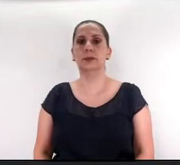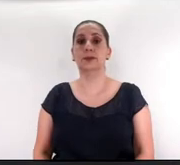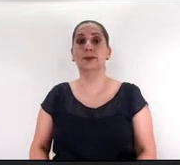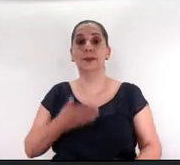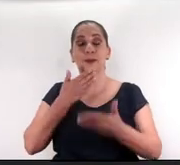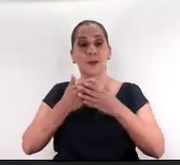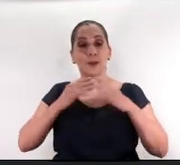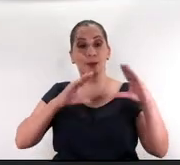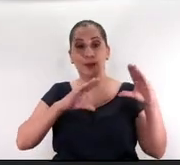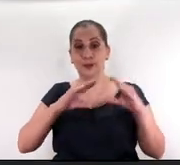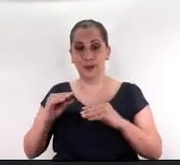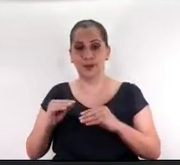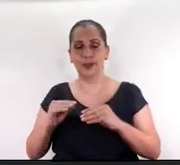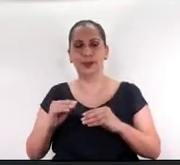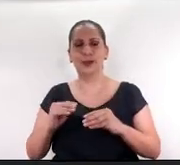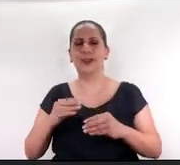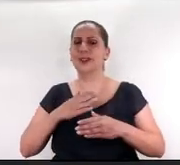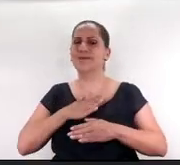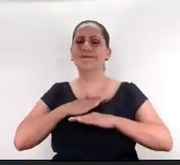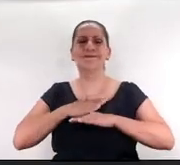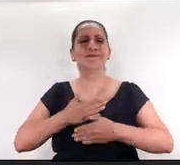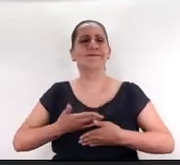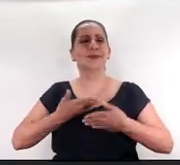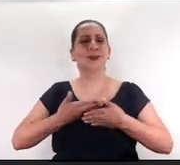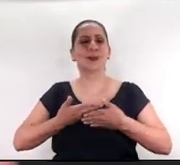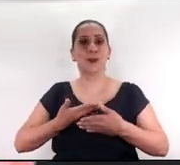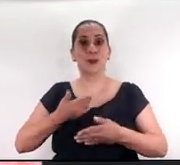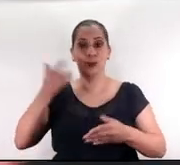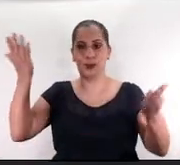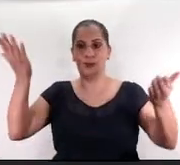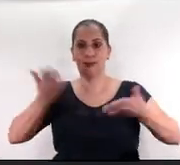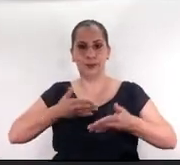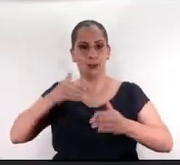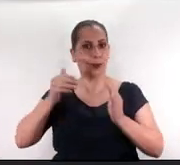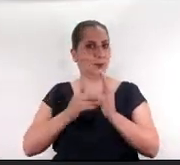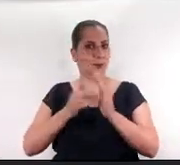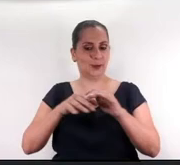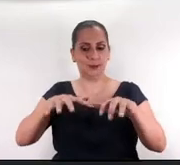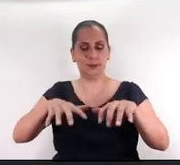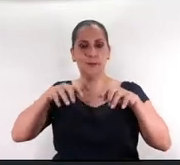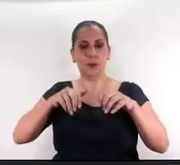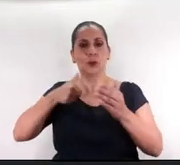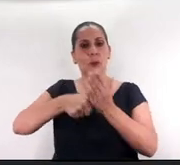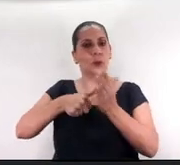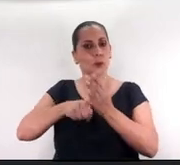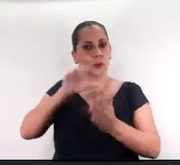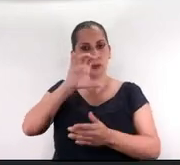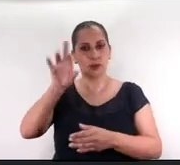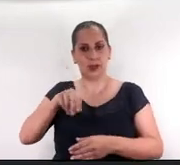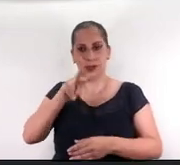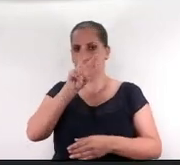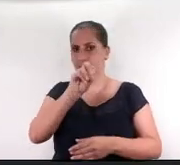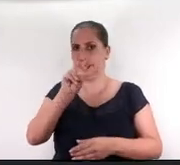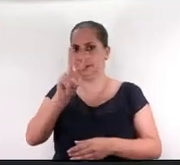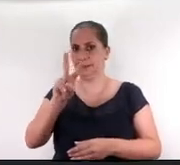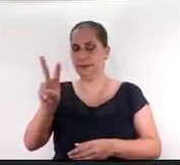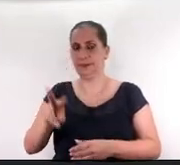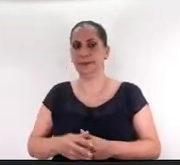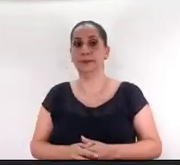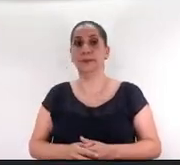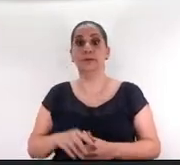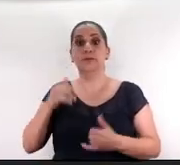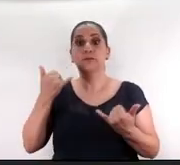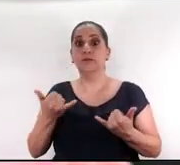Muy buenas noches. Es un placer darles la bienvenida a un foro más de Voto Costa Rica 2022.